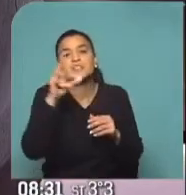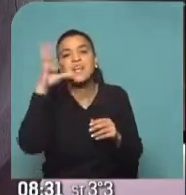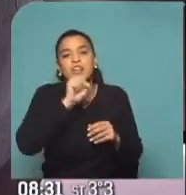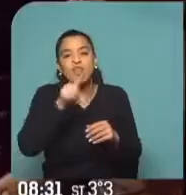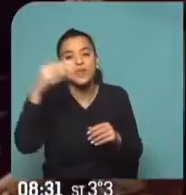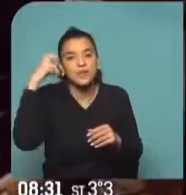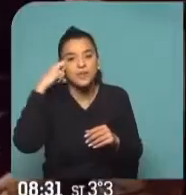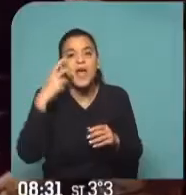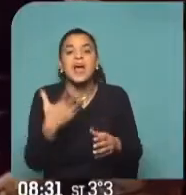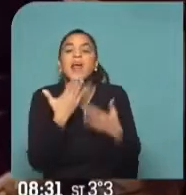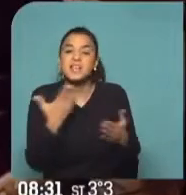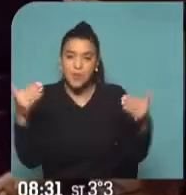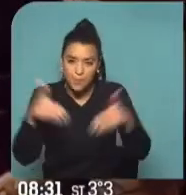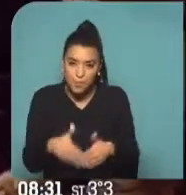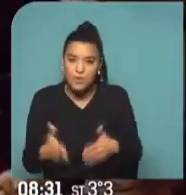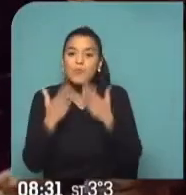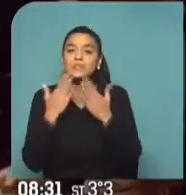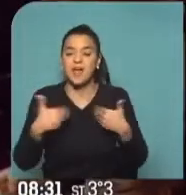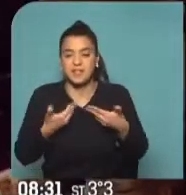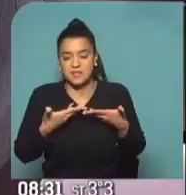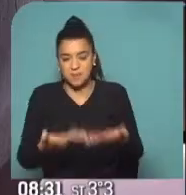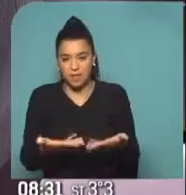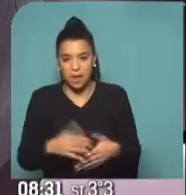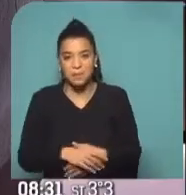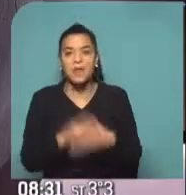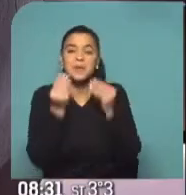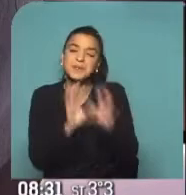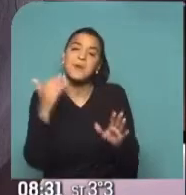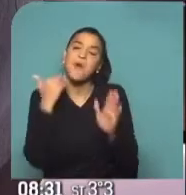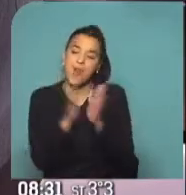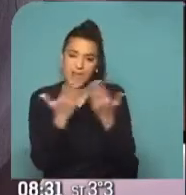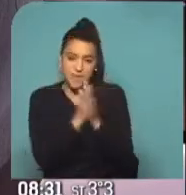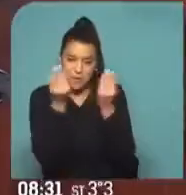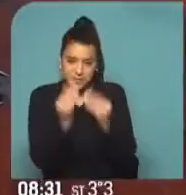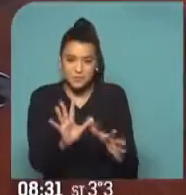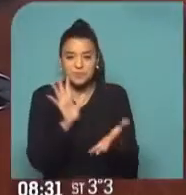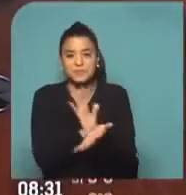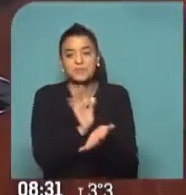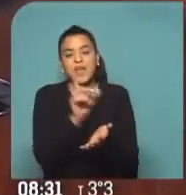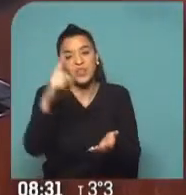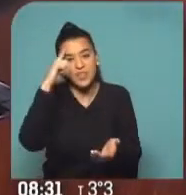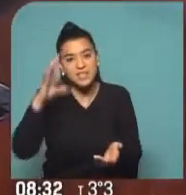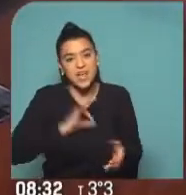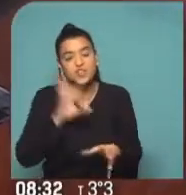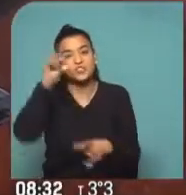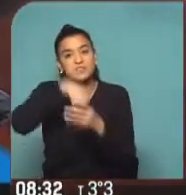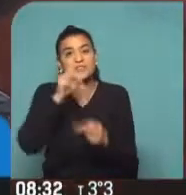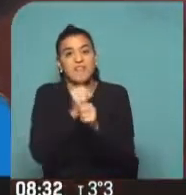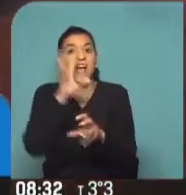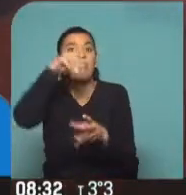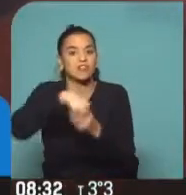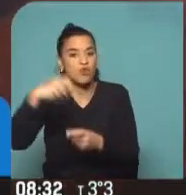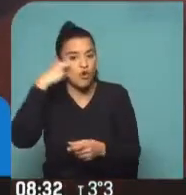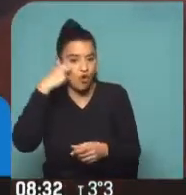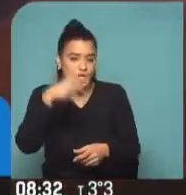Congreso. Gabriel, gracias por venir. ¿Qué tal? Muchas gracias por invitarme. Comencemos por el libro, porque de alguna manera, con 10 años trabajando en el Congreso,